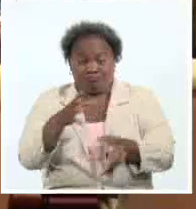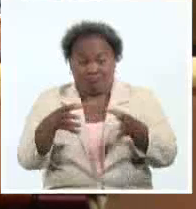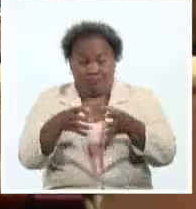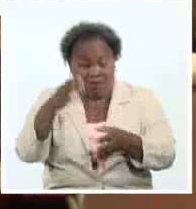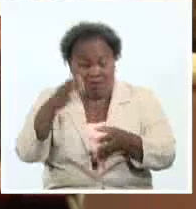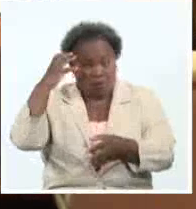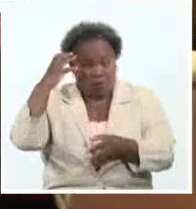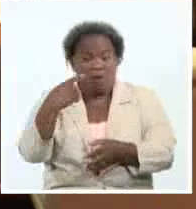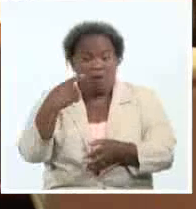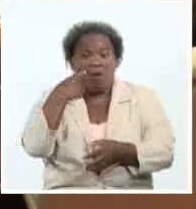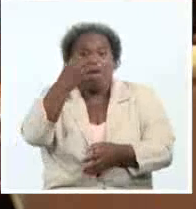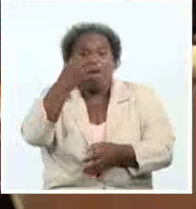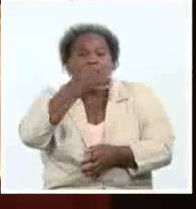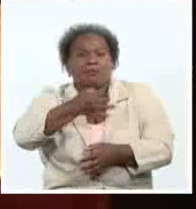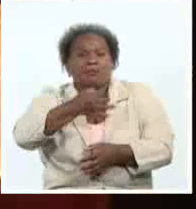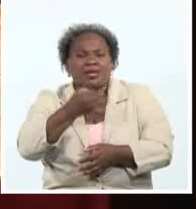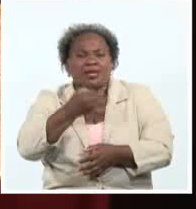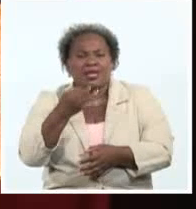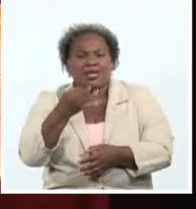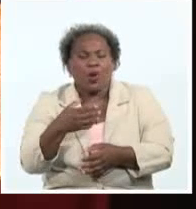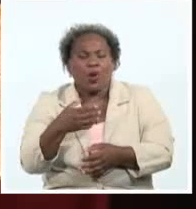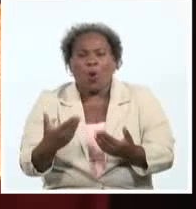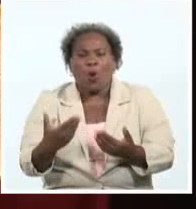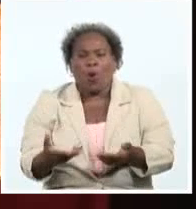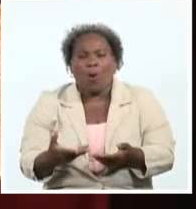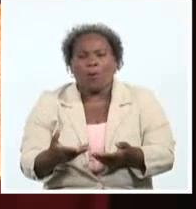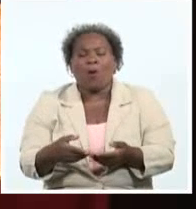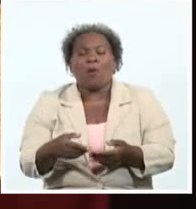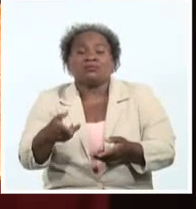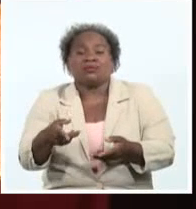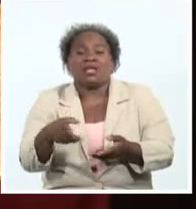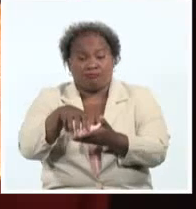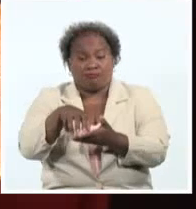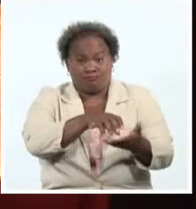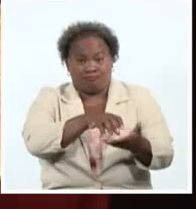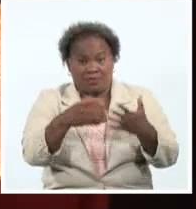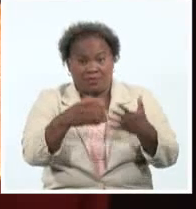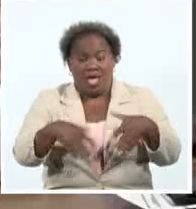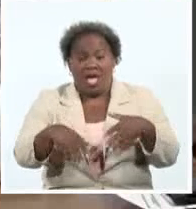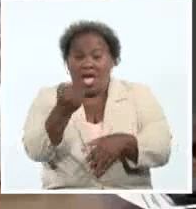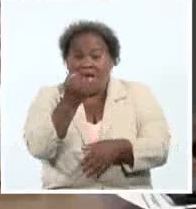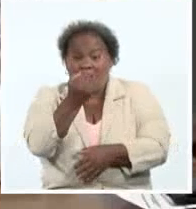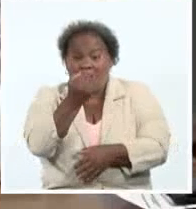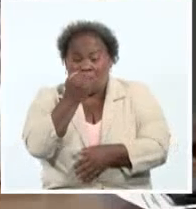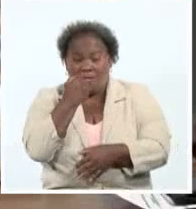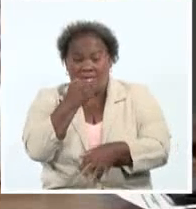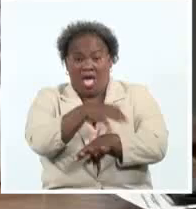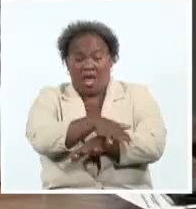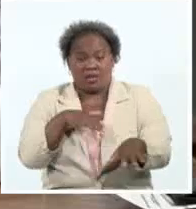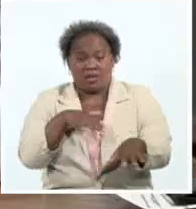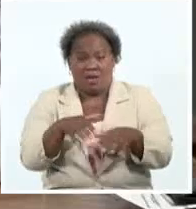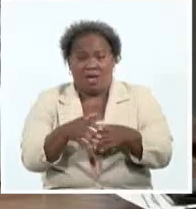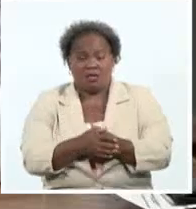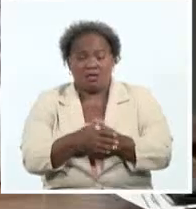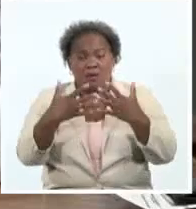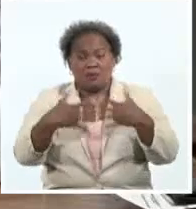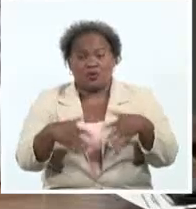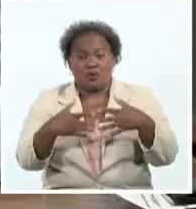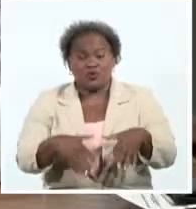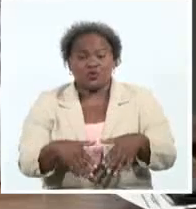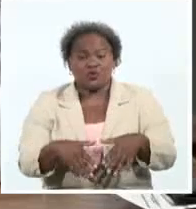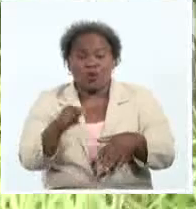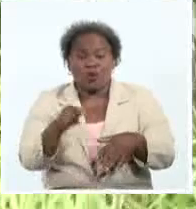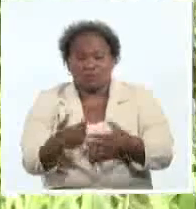de cumplimiento de los proyectos con plantas forrajeras proteicas para el alimento animal y por consiguiente la producción de